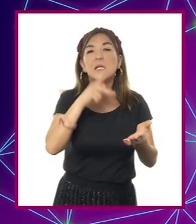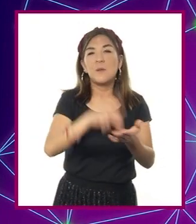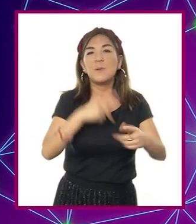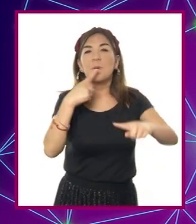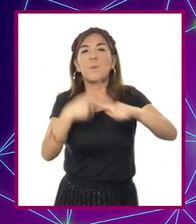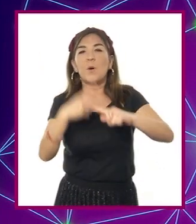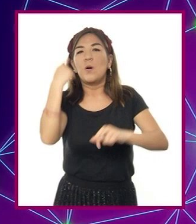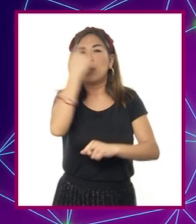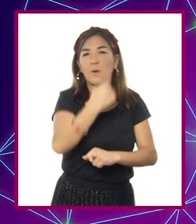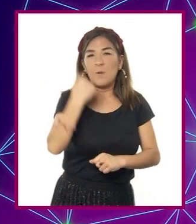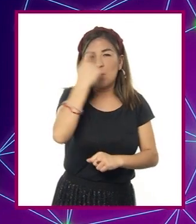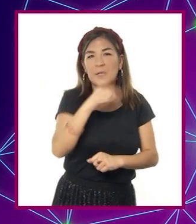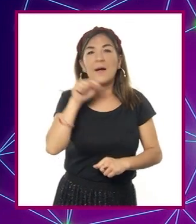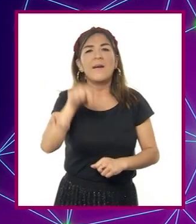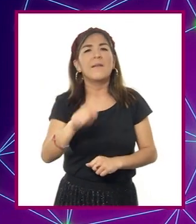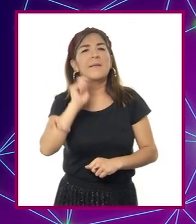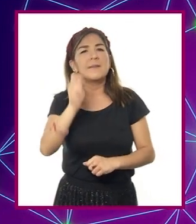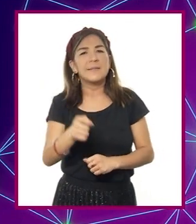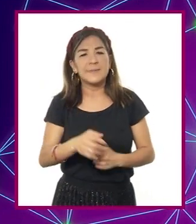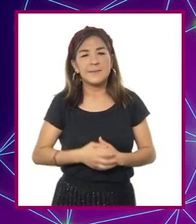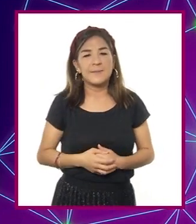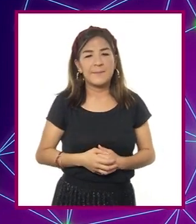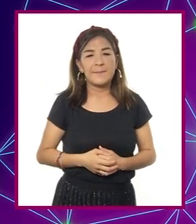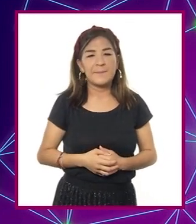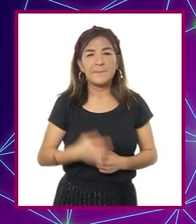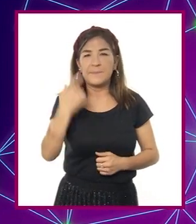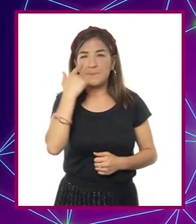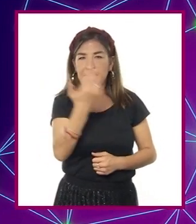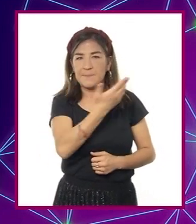hora, quedando de la siguiente manera.